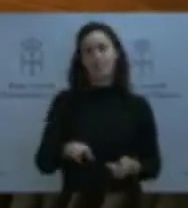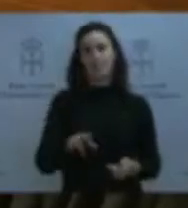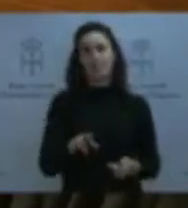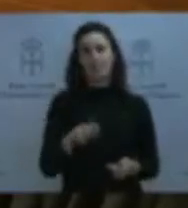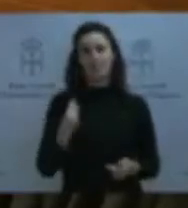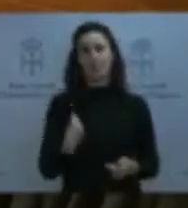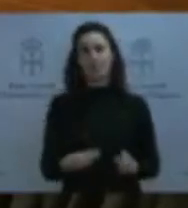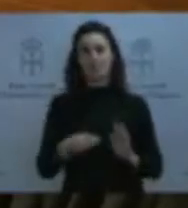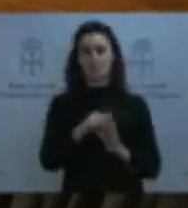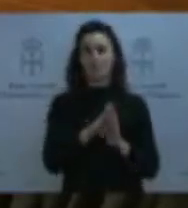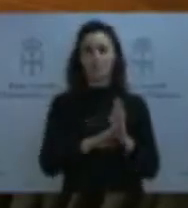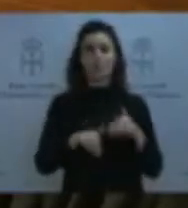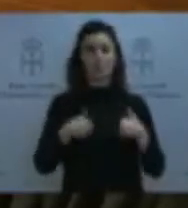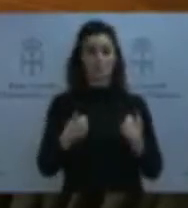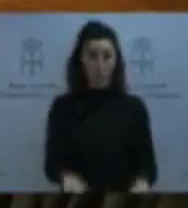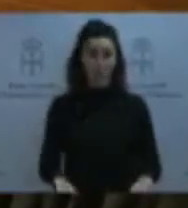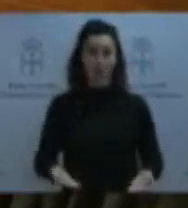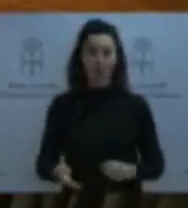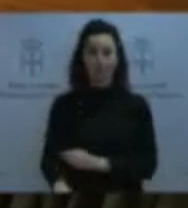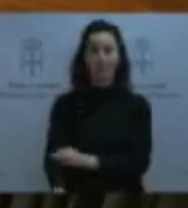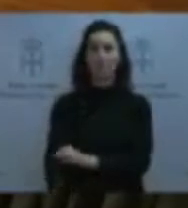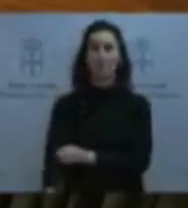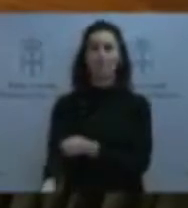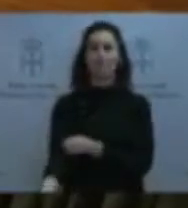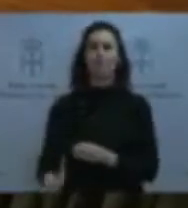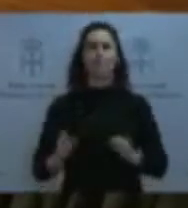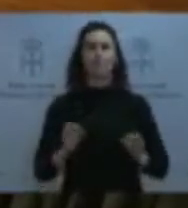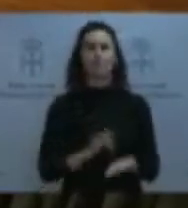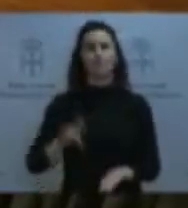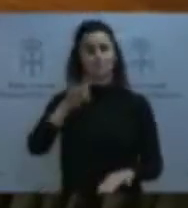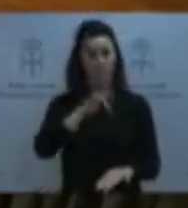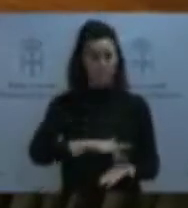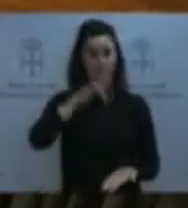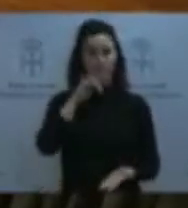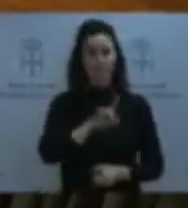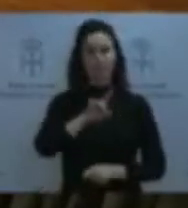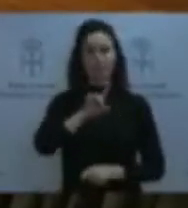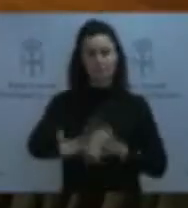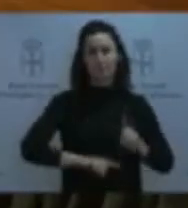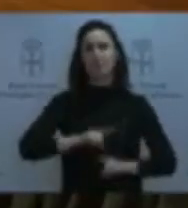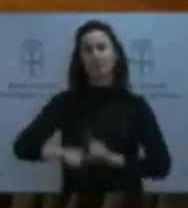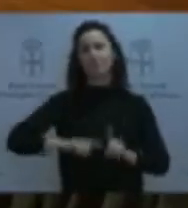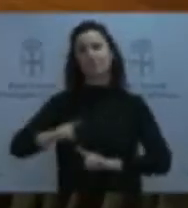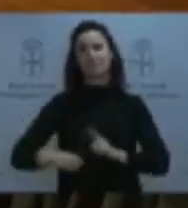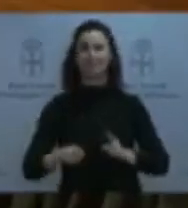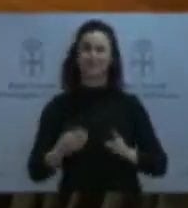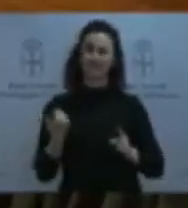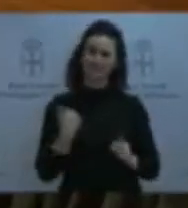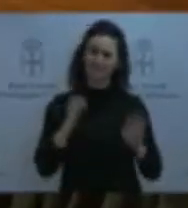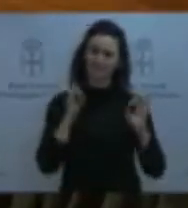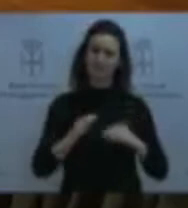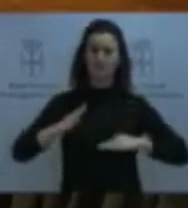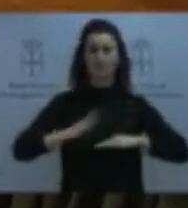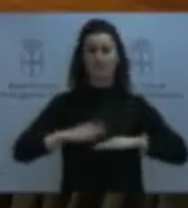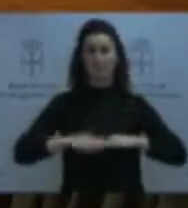después de muchos años con este problema acumulado, pues como mínimo las direcciones médicas, incluso más